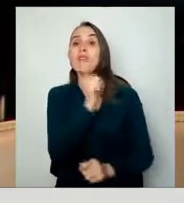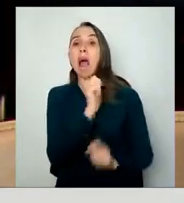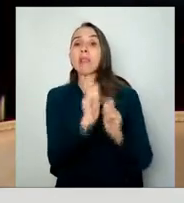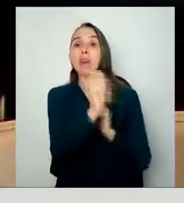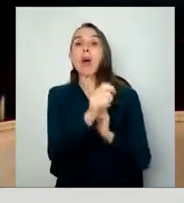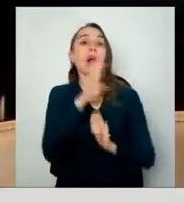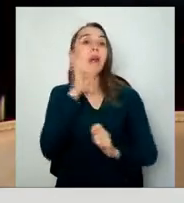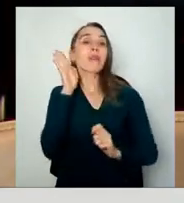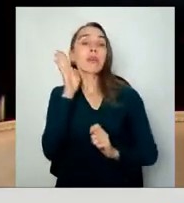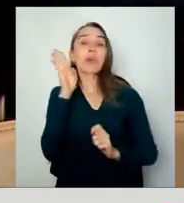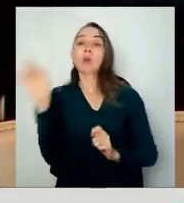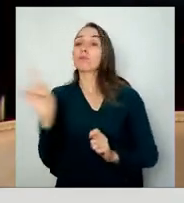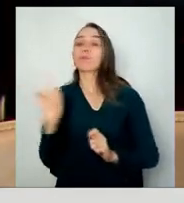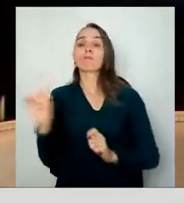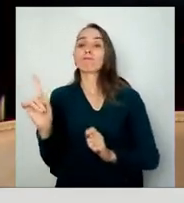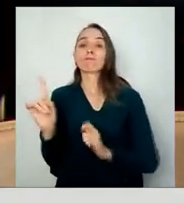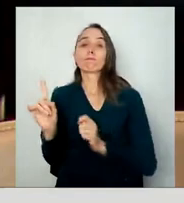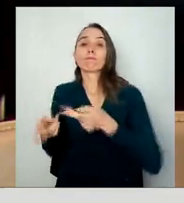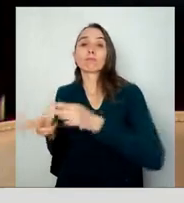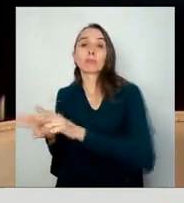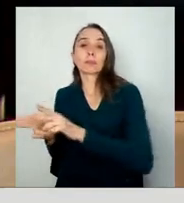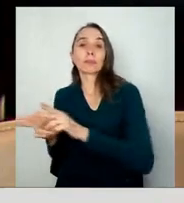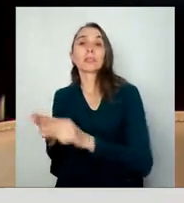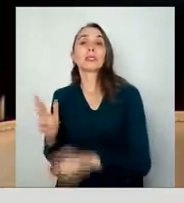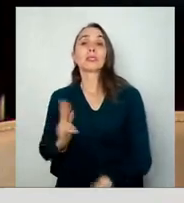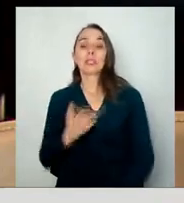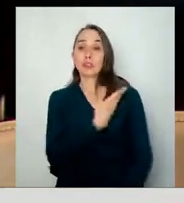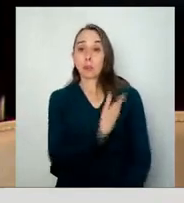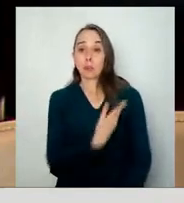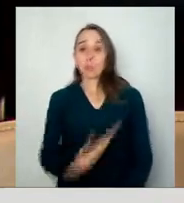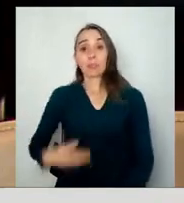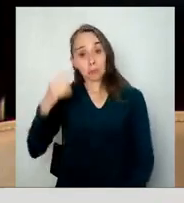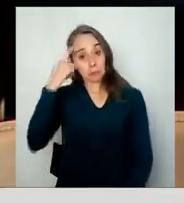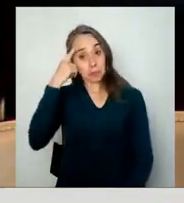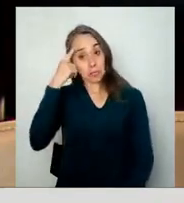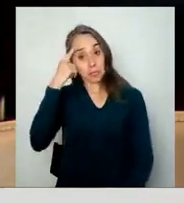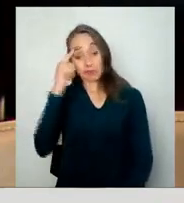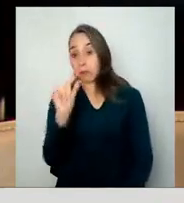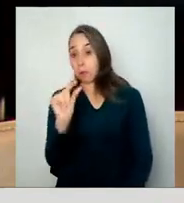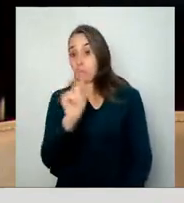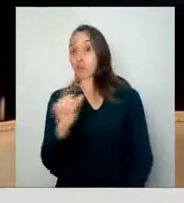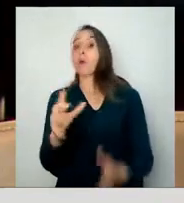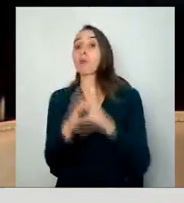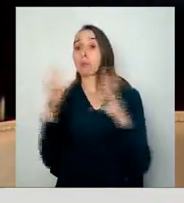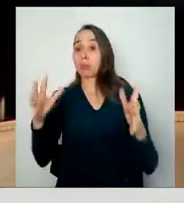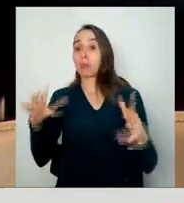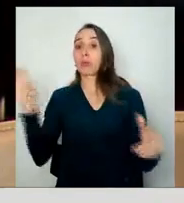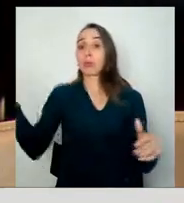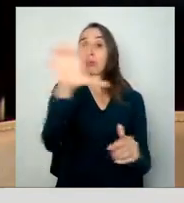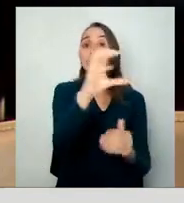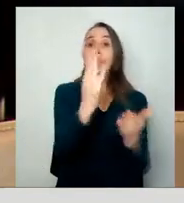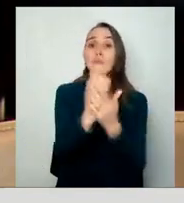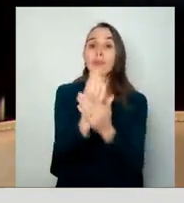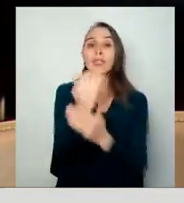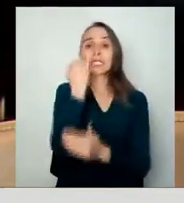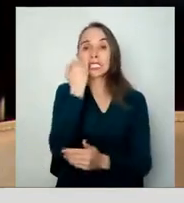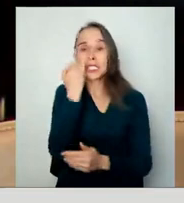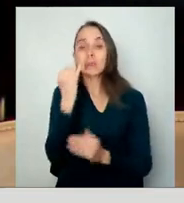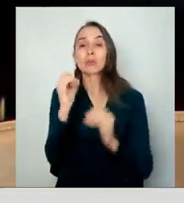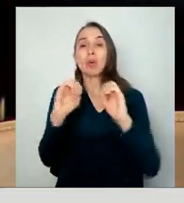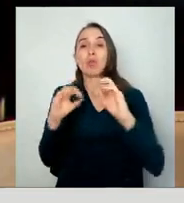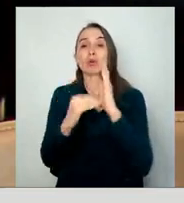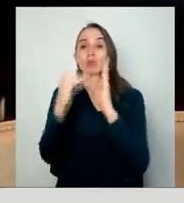señor presidente hoy día no son pocos los establecimientos de educación superior que además de las mensualidades cobran